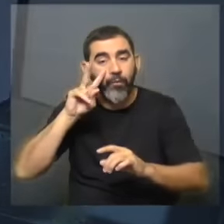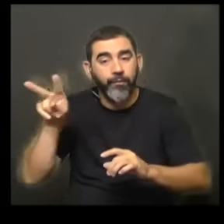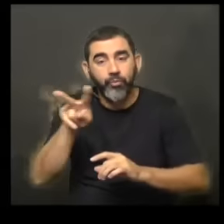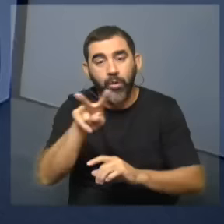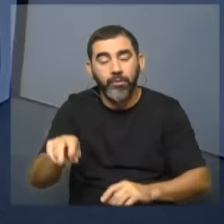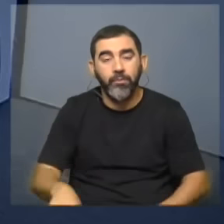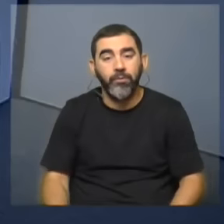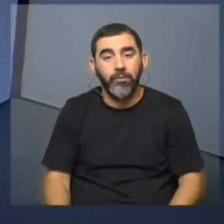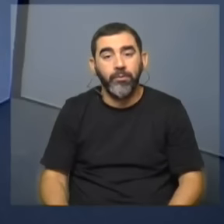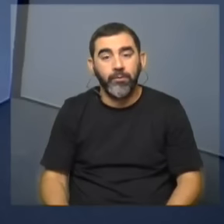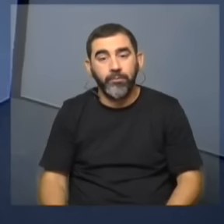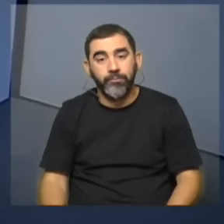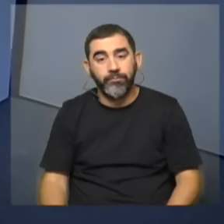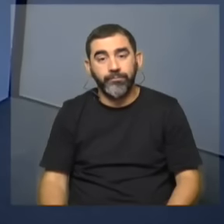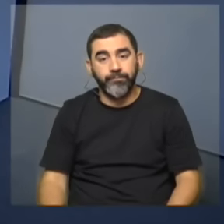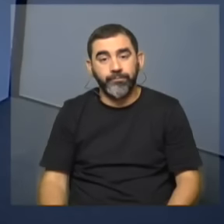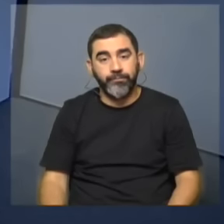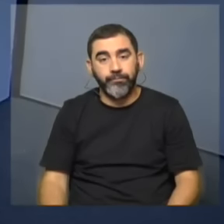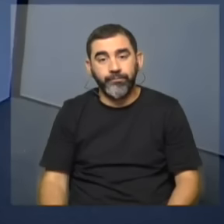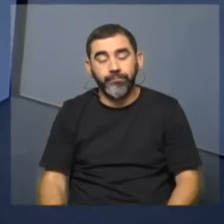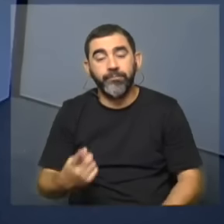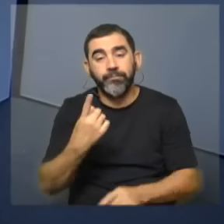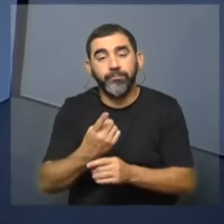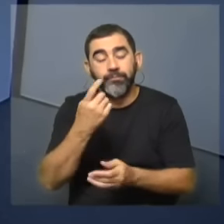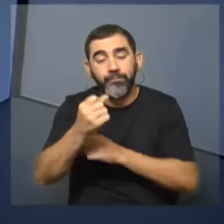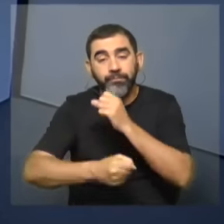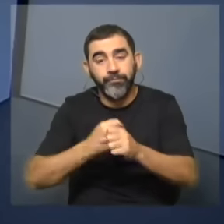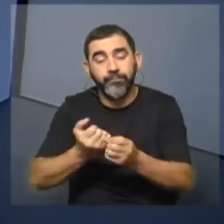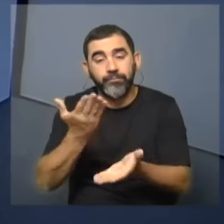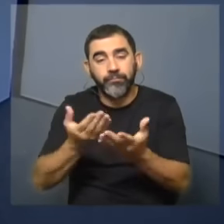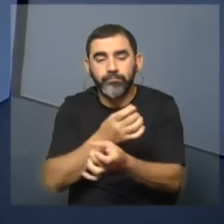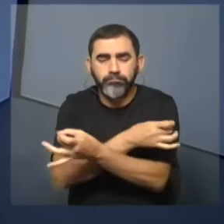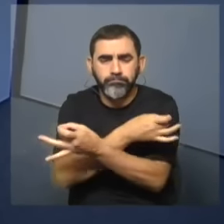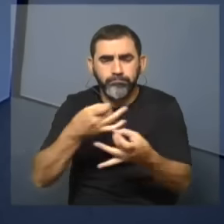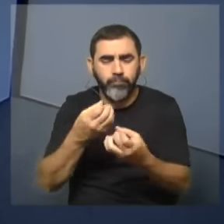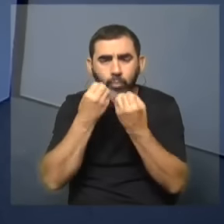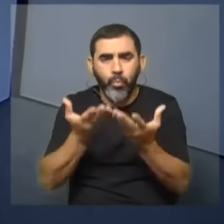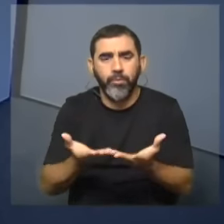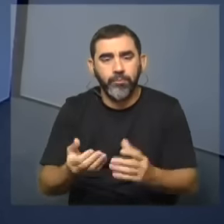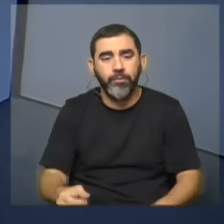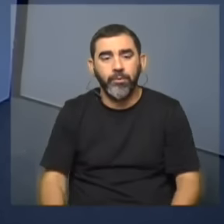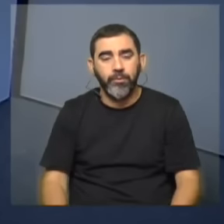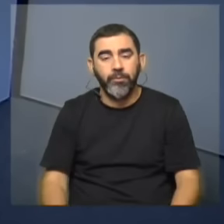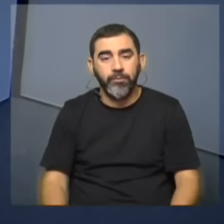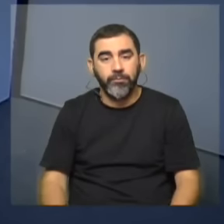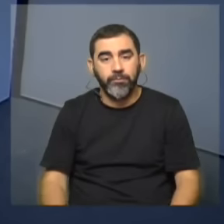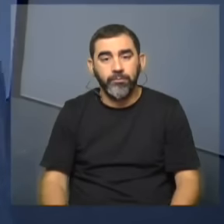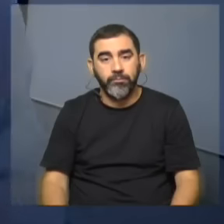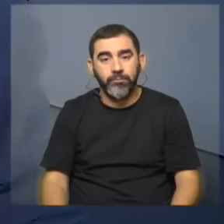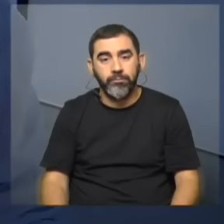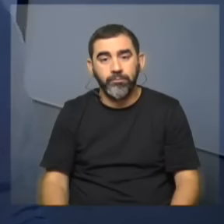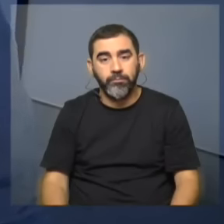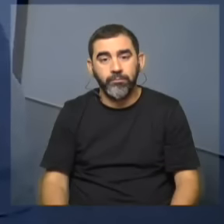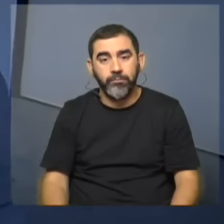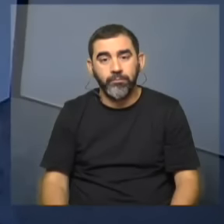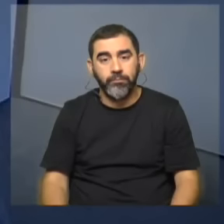yo creo que yo creo que el balance del primer año de la agencia es excelente eh Y y lo digo porque creo